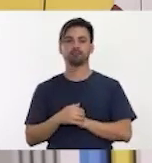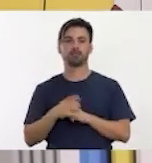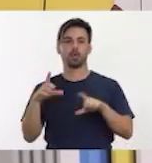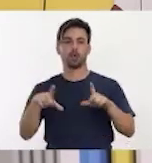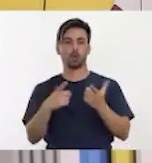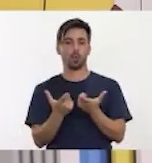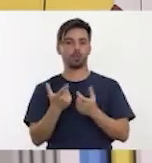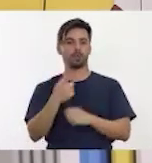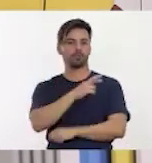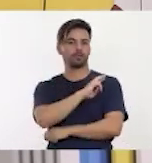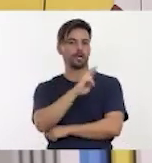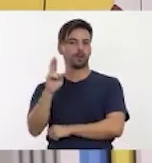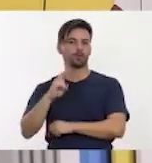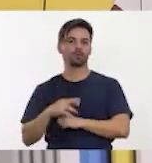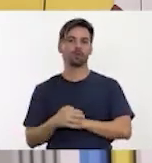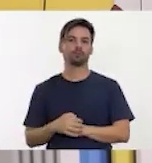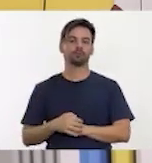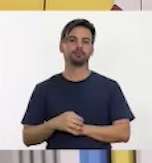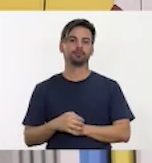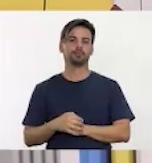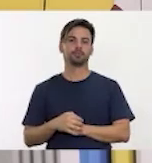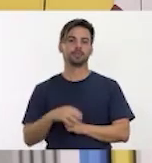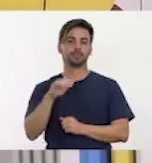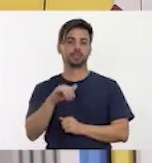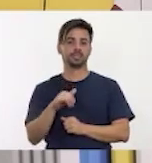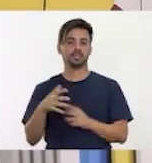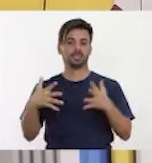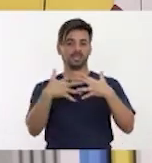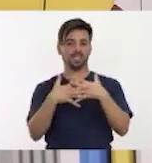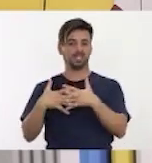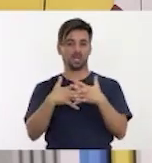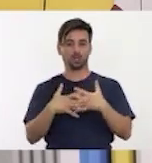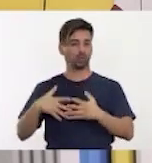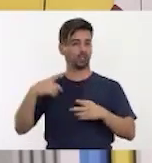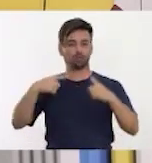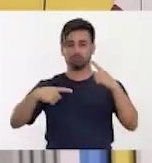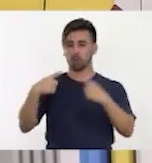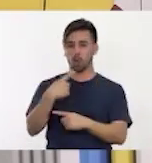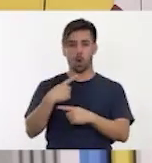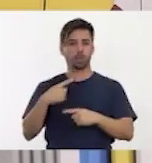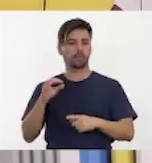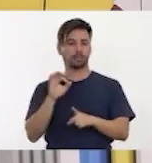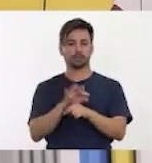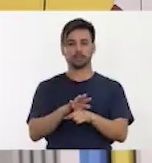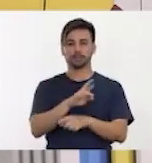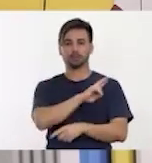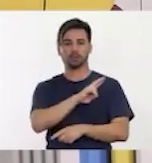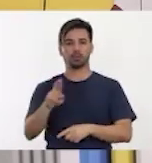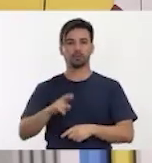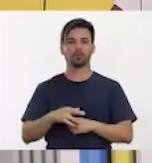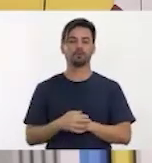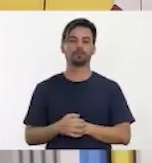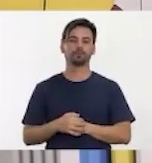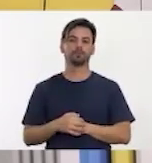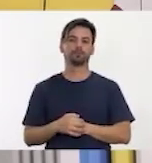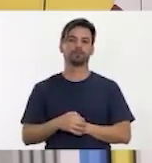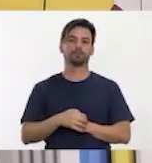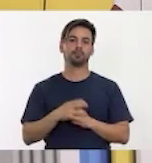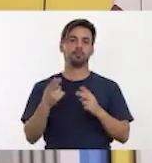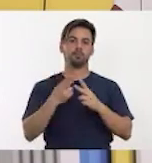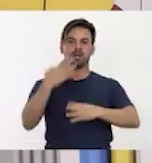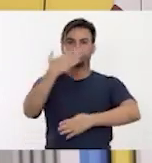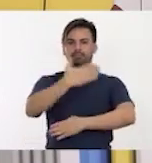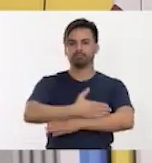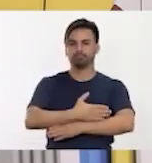revolución, así como la hostilidad de Estados Unidos desde el inicio de la revolución